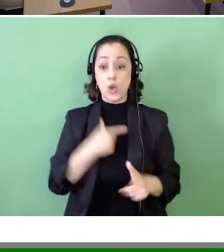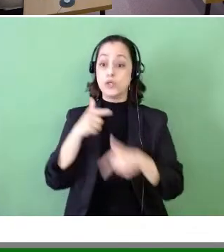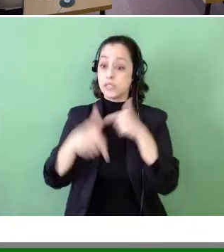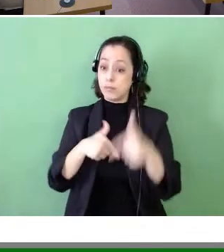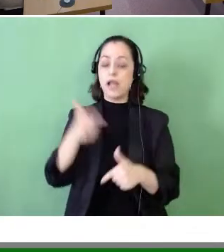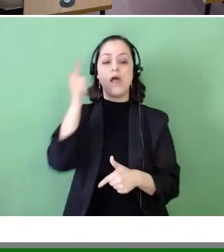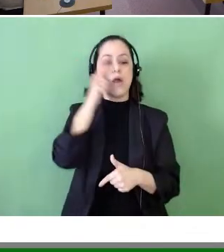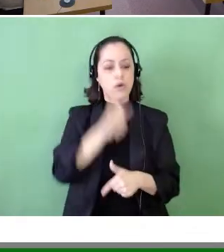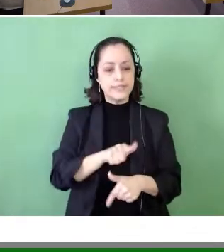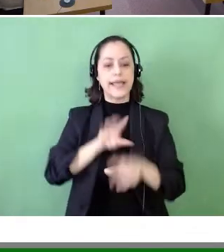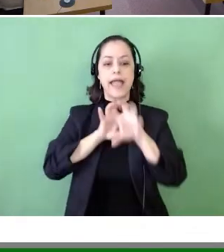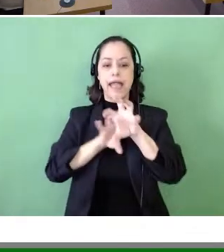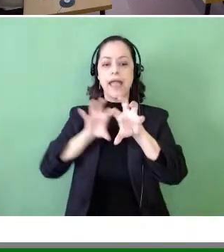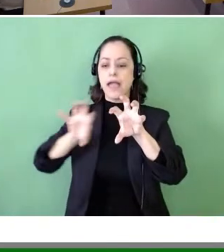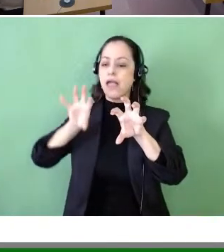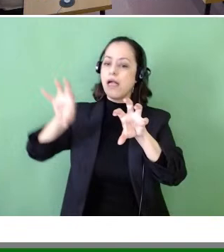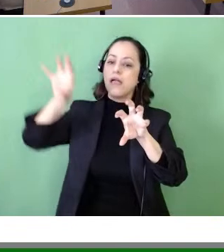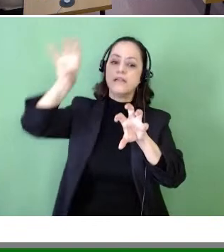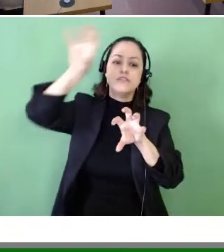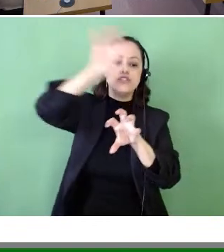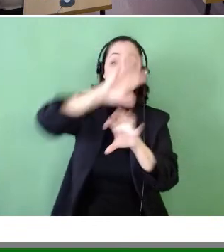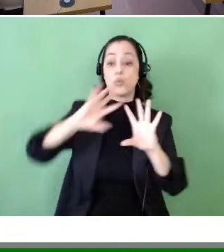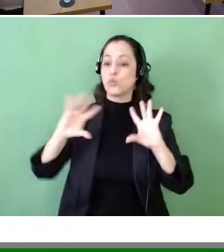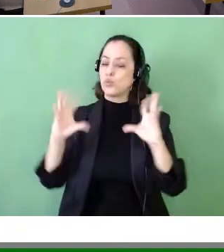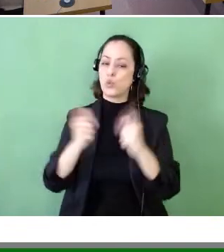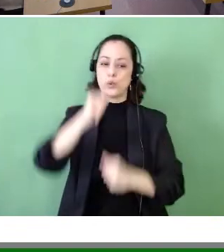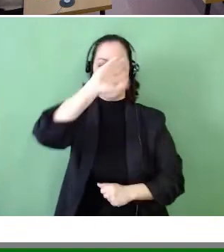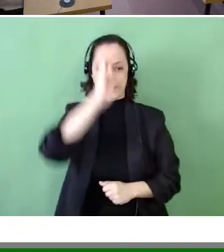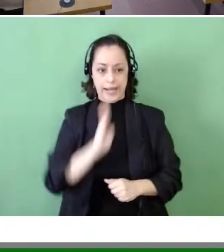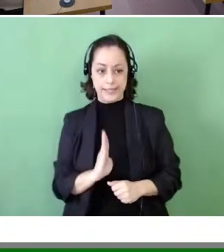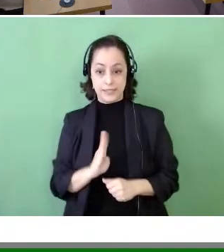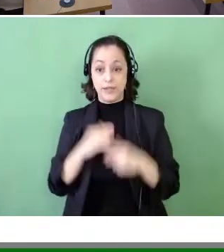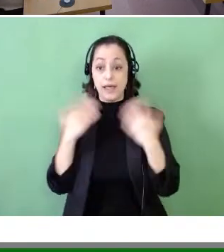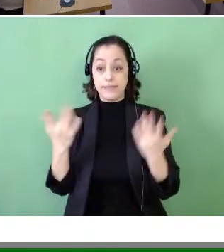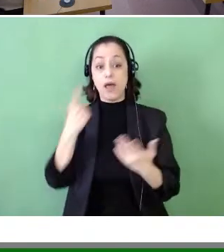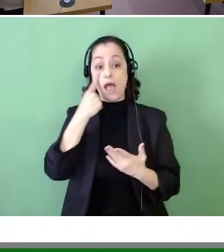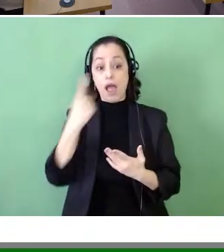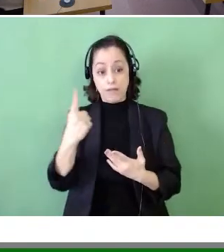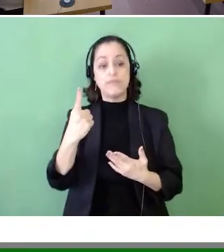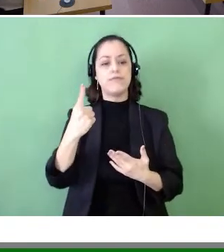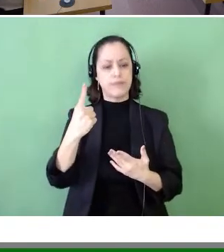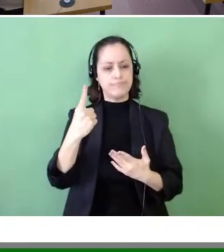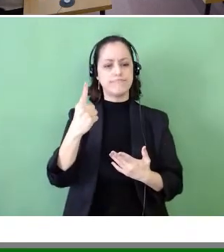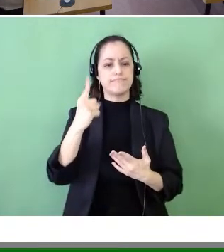personas de todas las regiones. Entonces aquí está más o menos